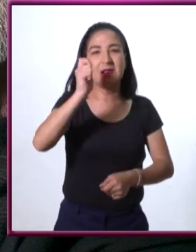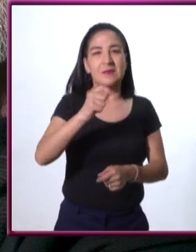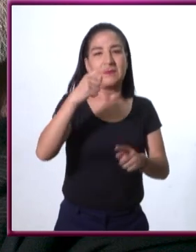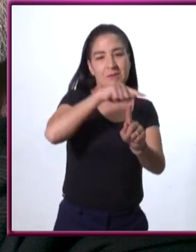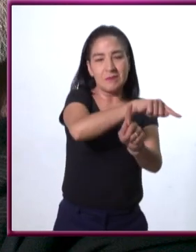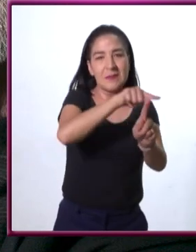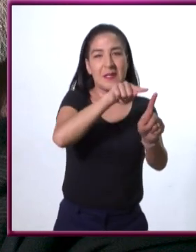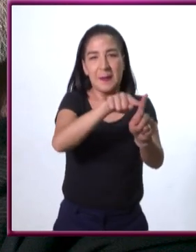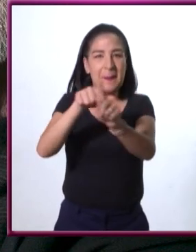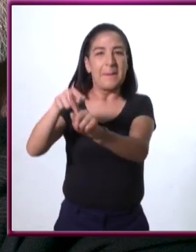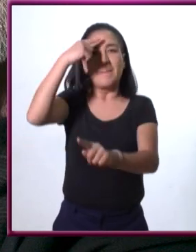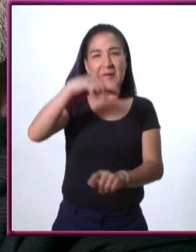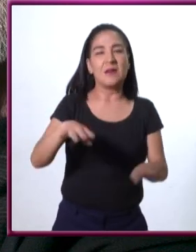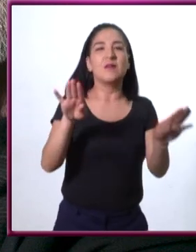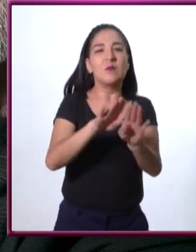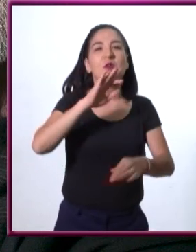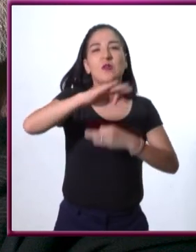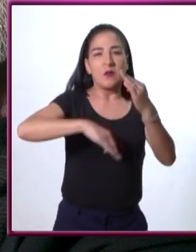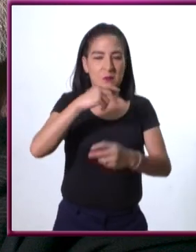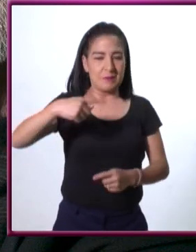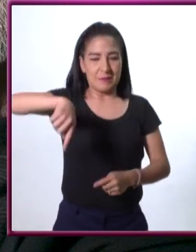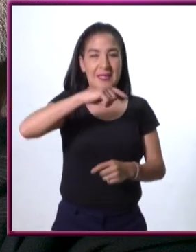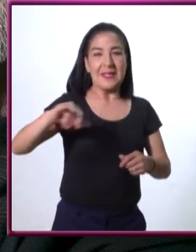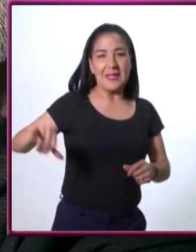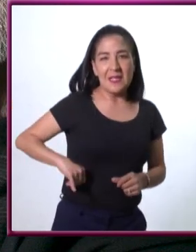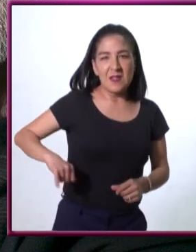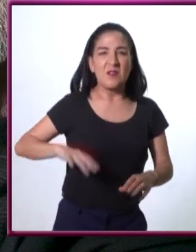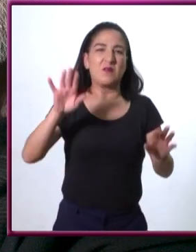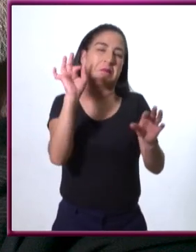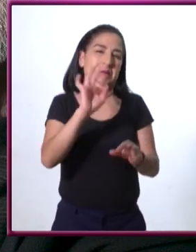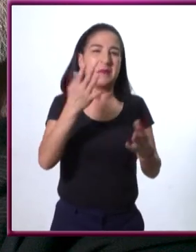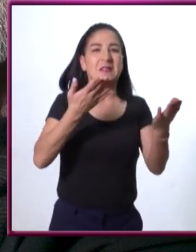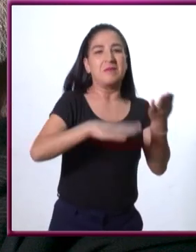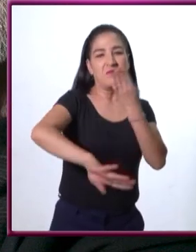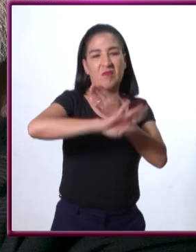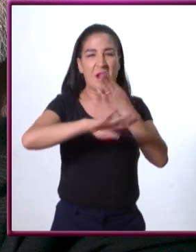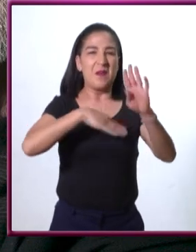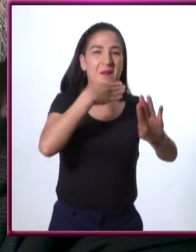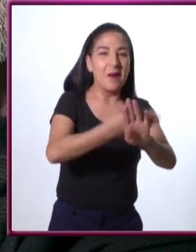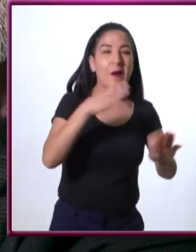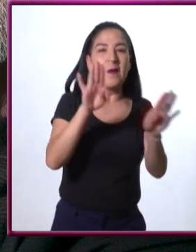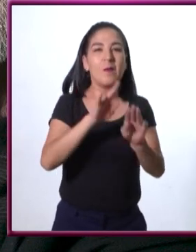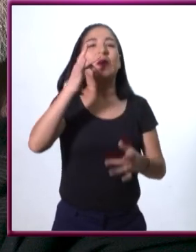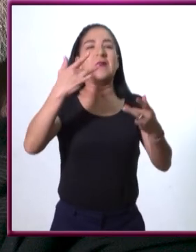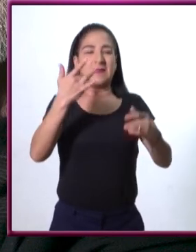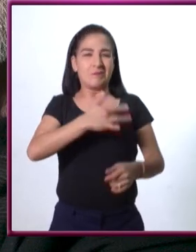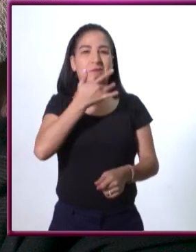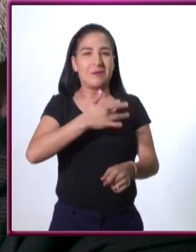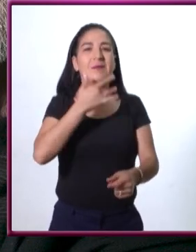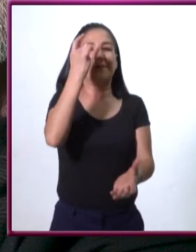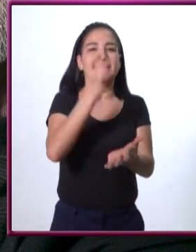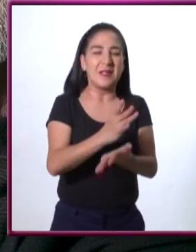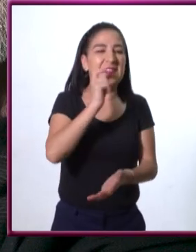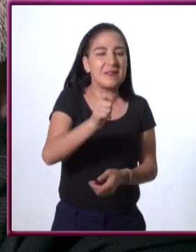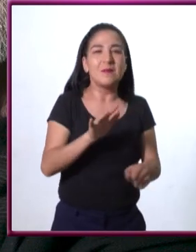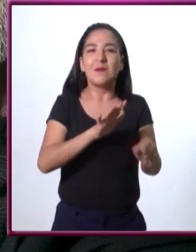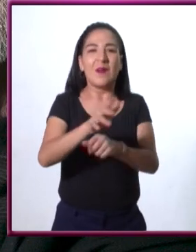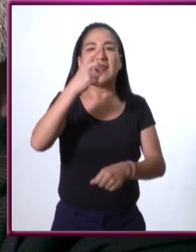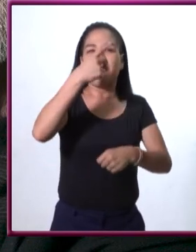a involucrar dentro de lo posible a todos los que tengan interés en una ofensa particular e identificar y entender colectivamente los